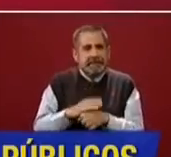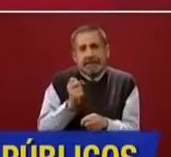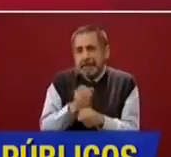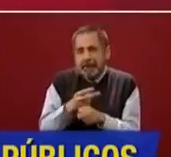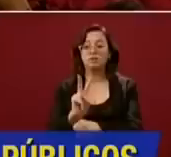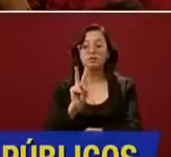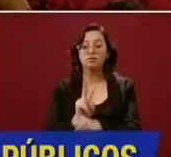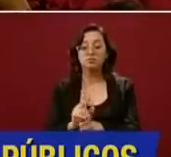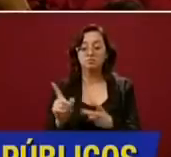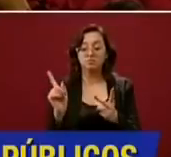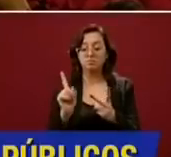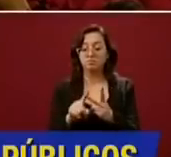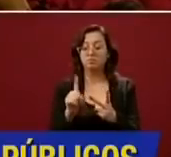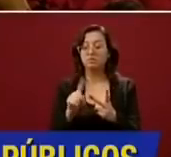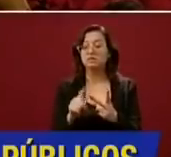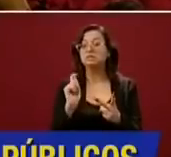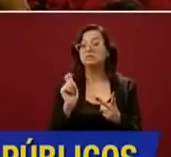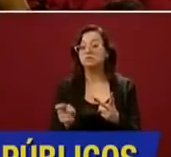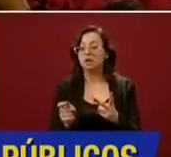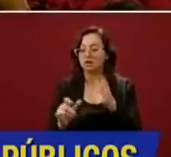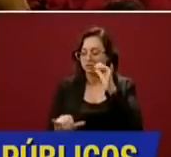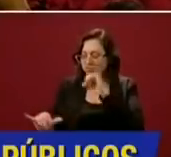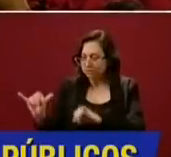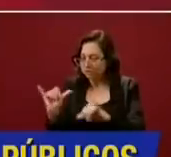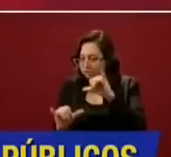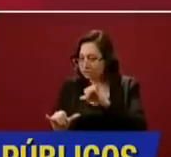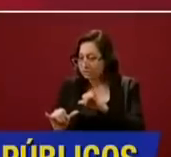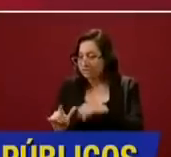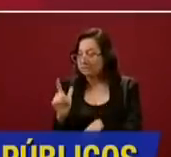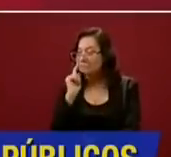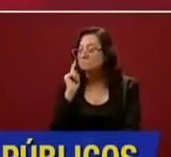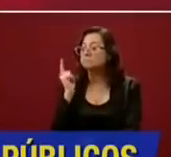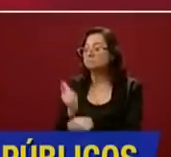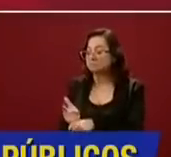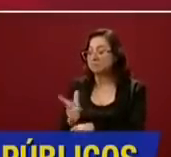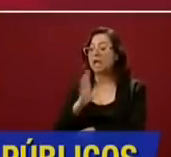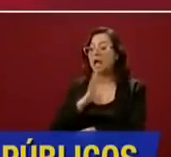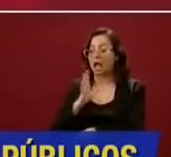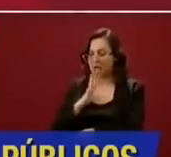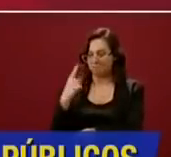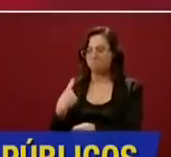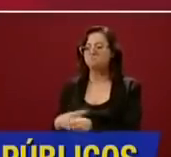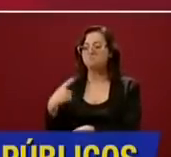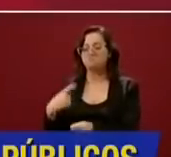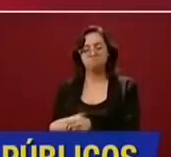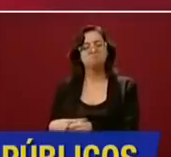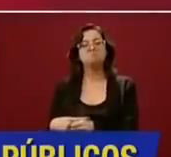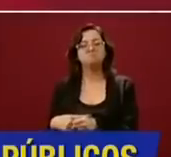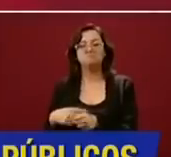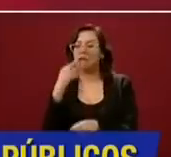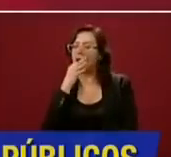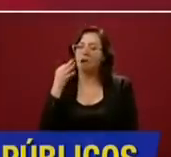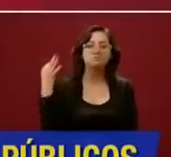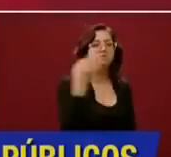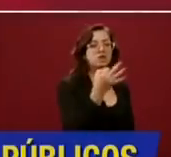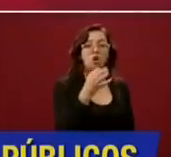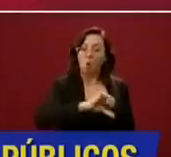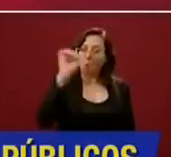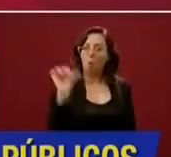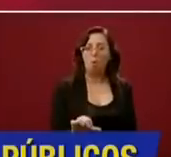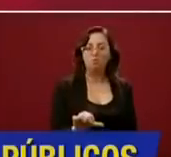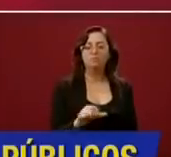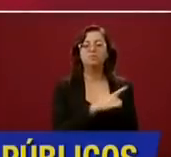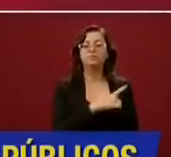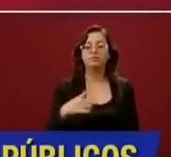La dependencia dio a conocer la lista de los laboratorios públicos y particulares autorizados para realizar el diagnóstico del coronavirus.